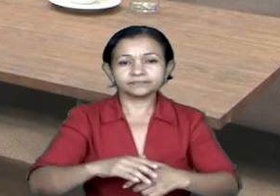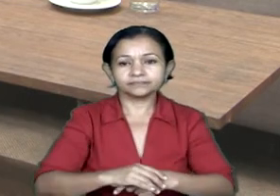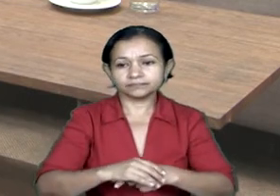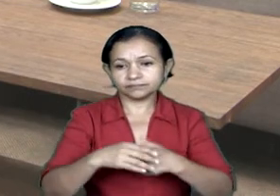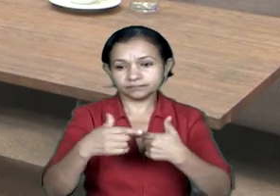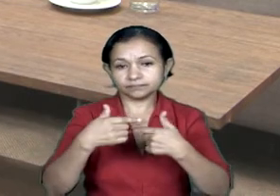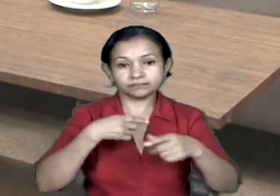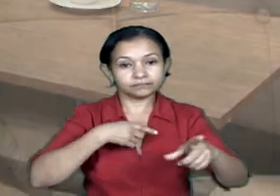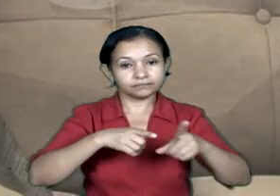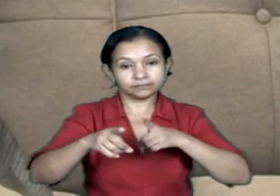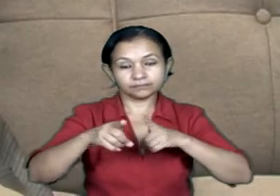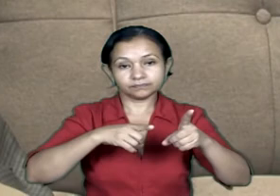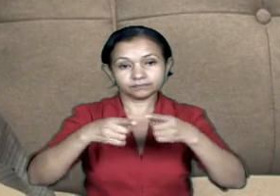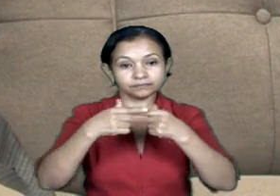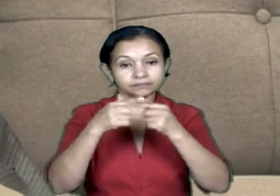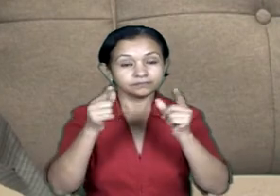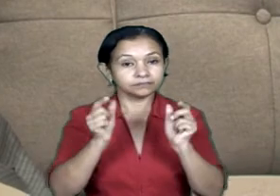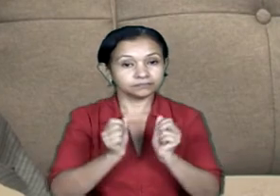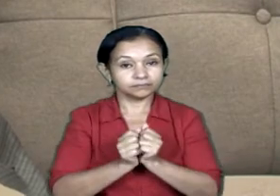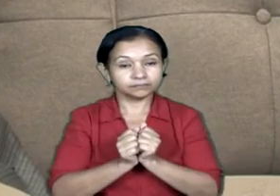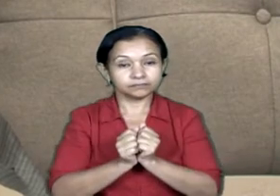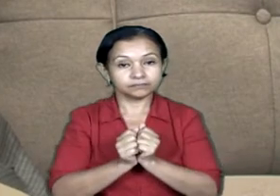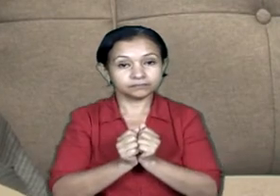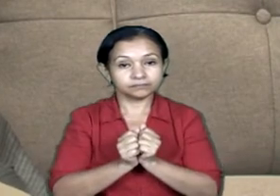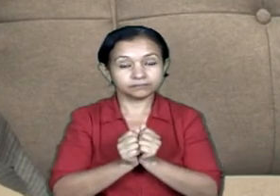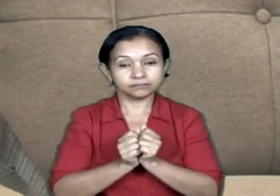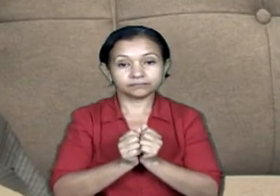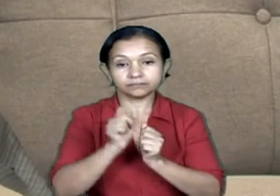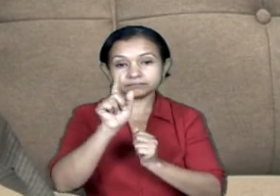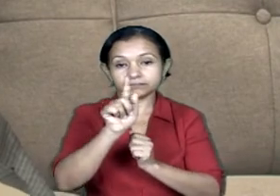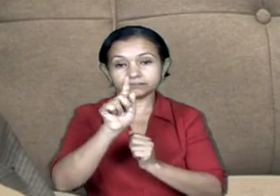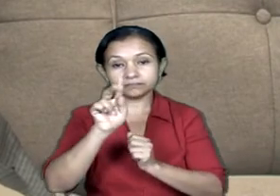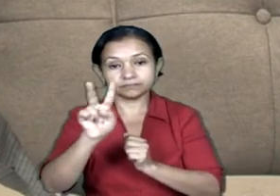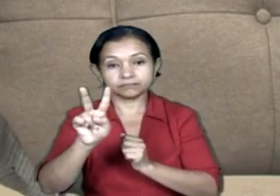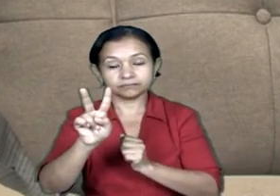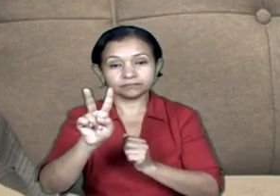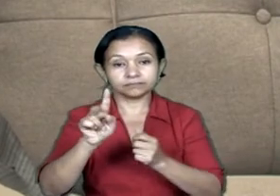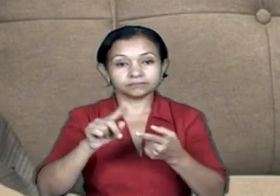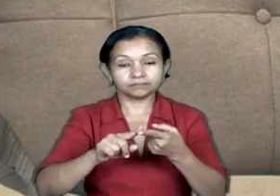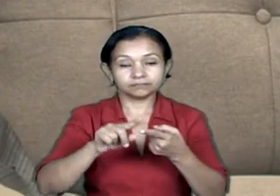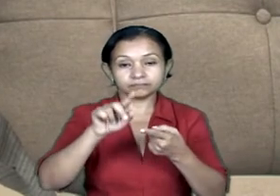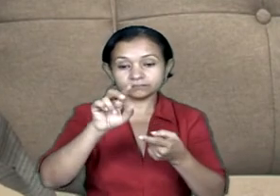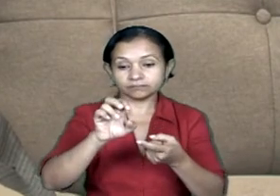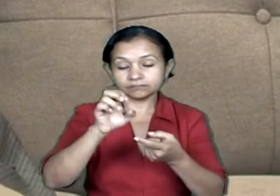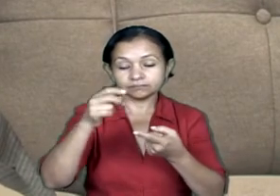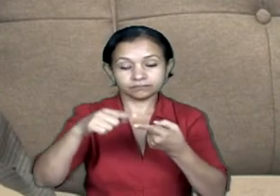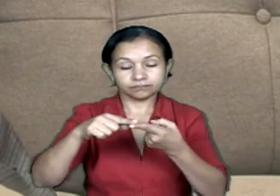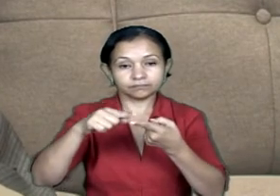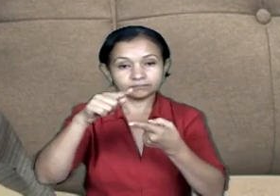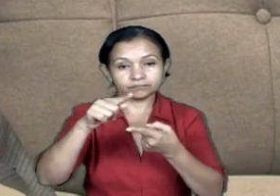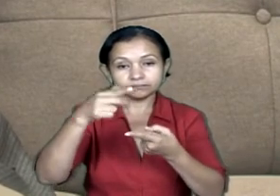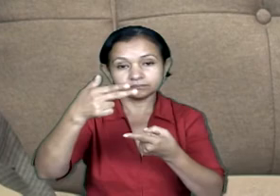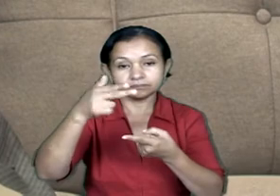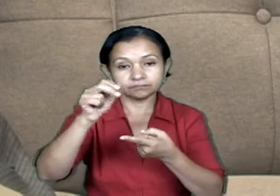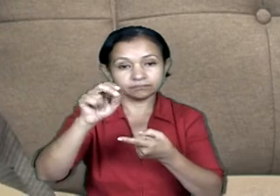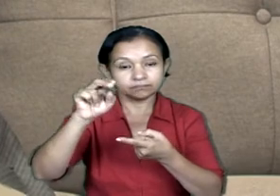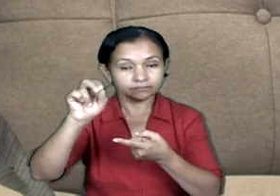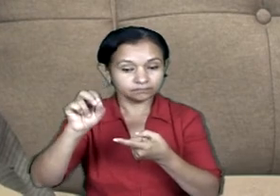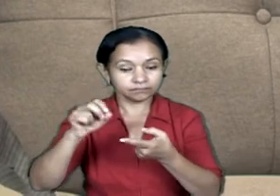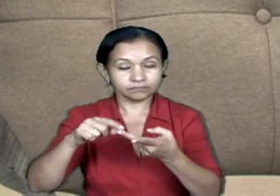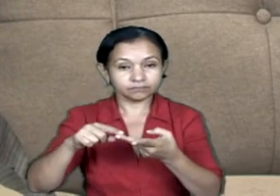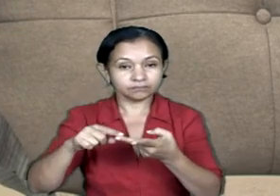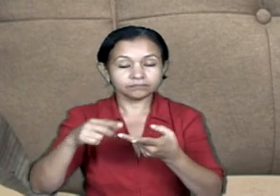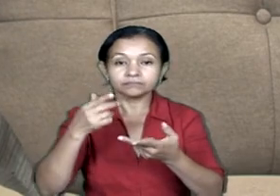la delegación de un canal televisivo, se llama Asian Travel Channel. Sí.